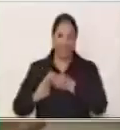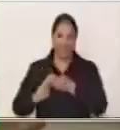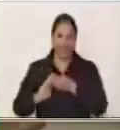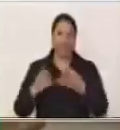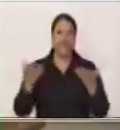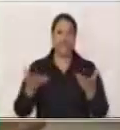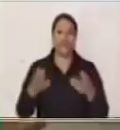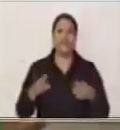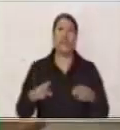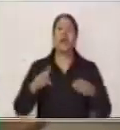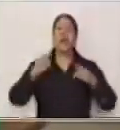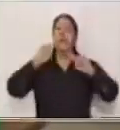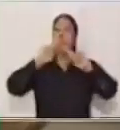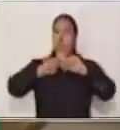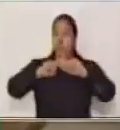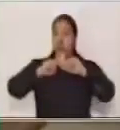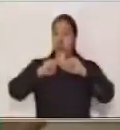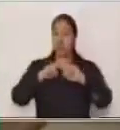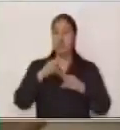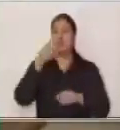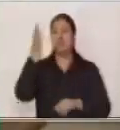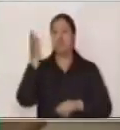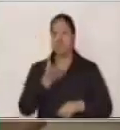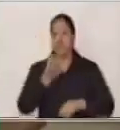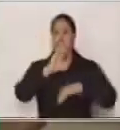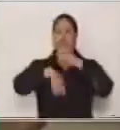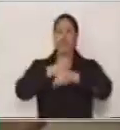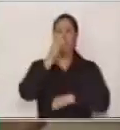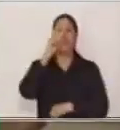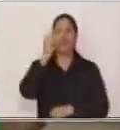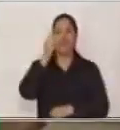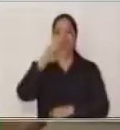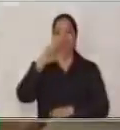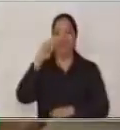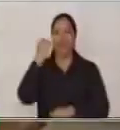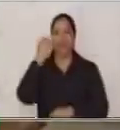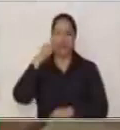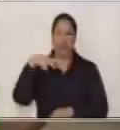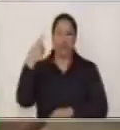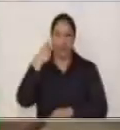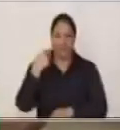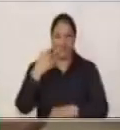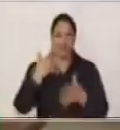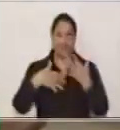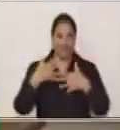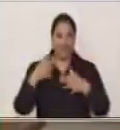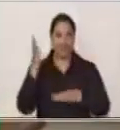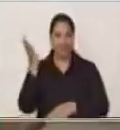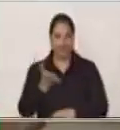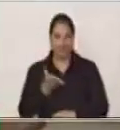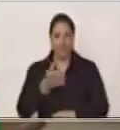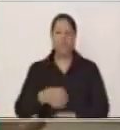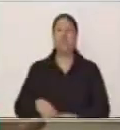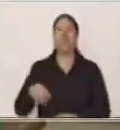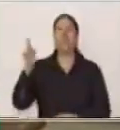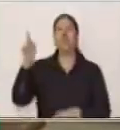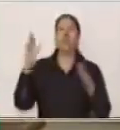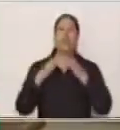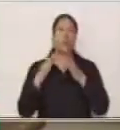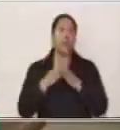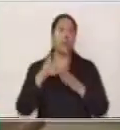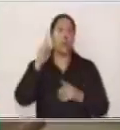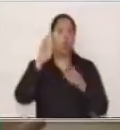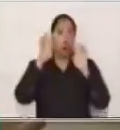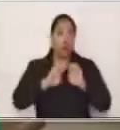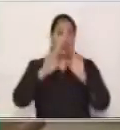la multiplicación de fracciones. Si en casa hay alguna persona con discapacidad, este tema les ayudará a ejercitar